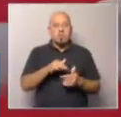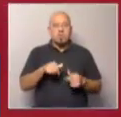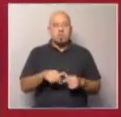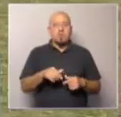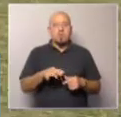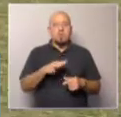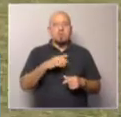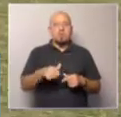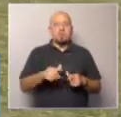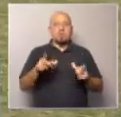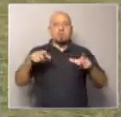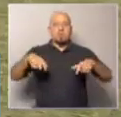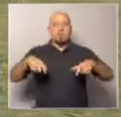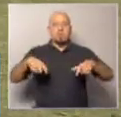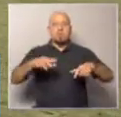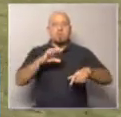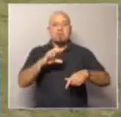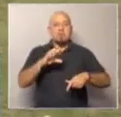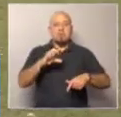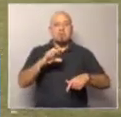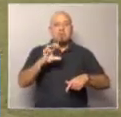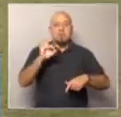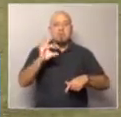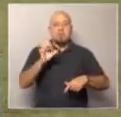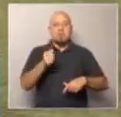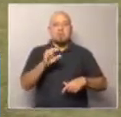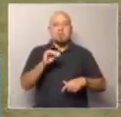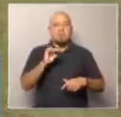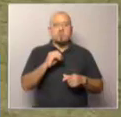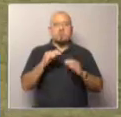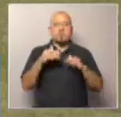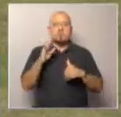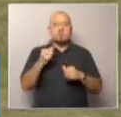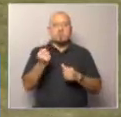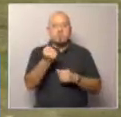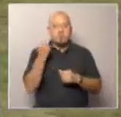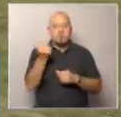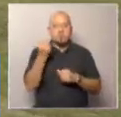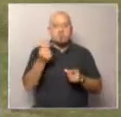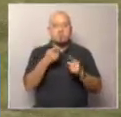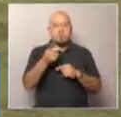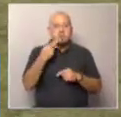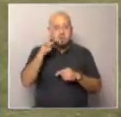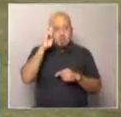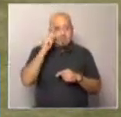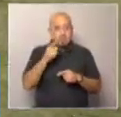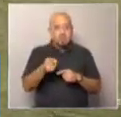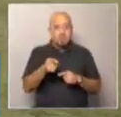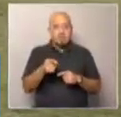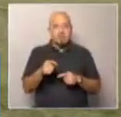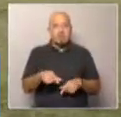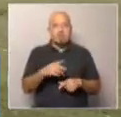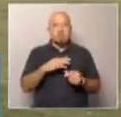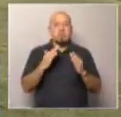mantener la cancha del Rosario, porque realmente lo llevan en sus corazones y eso es lo más importante. Algo que se respeta, ¿no? Porque si bien se han creado